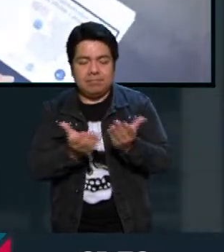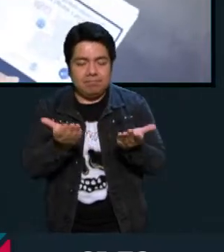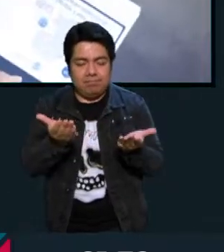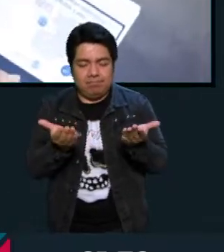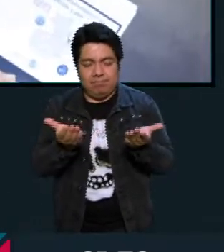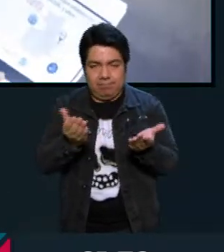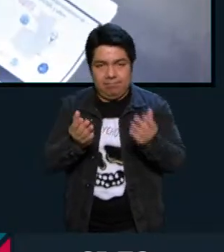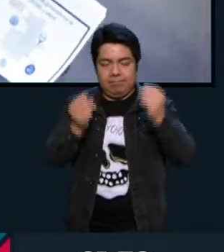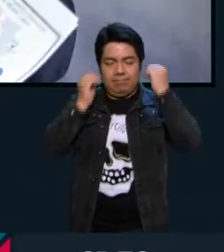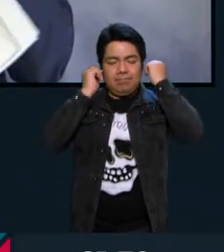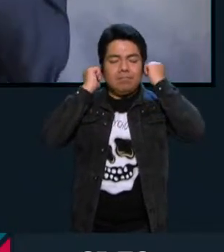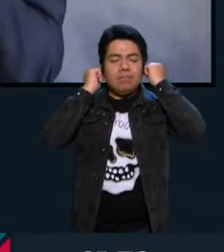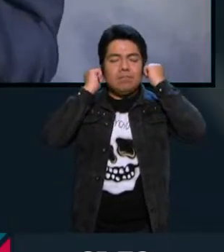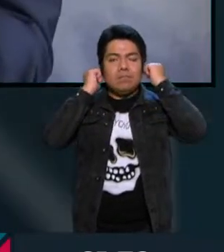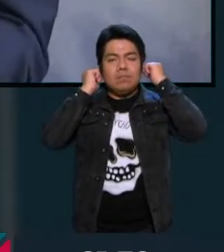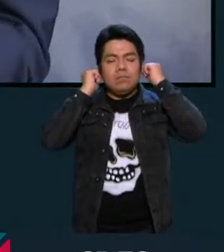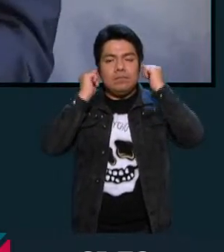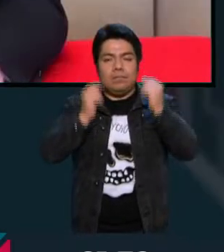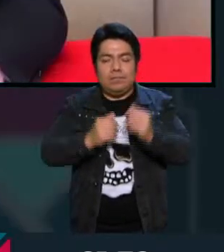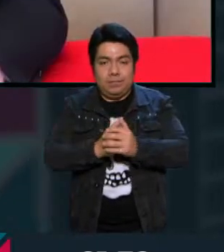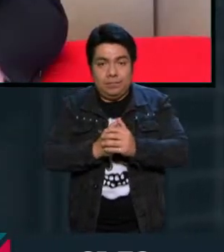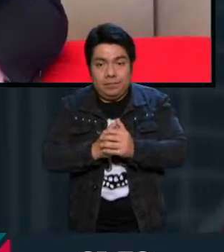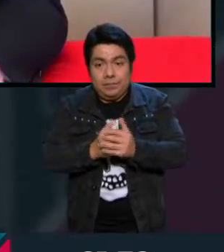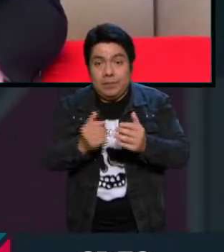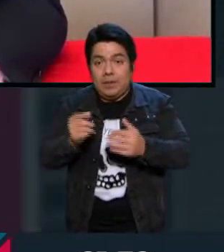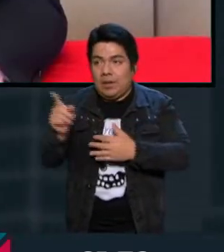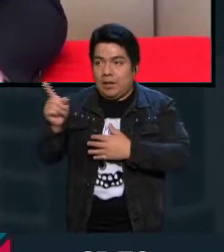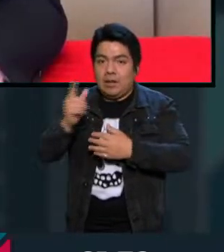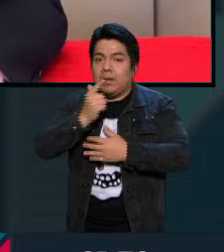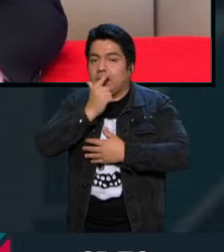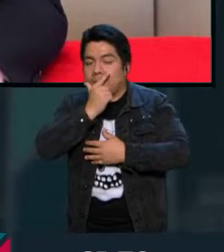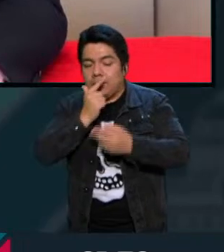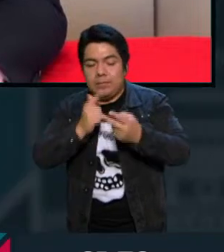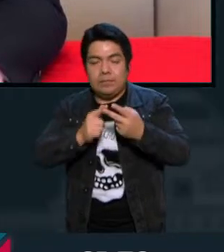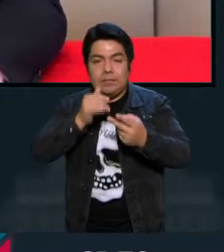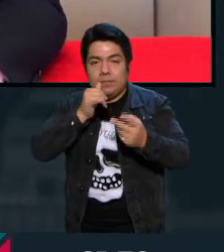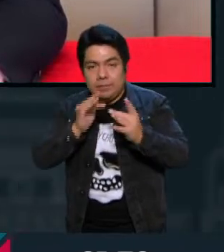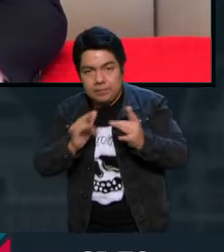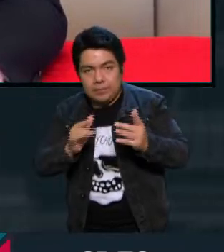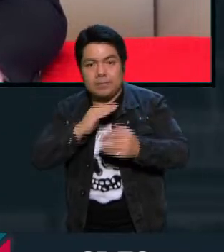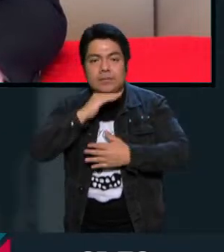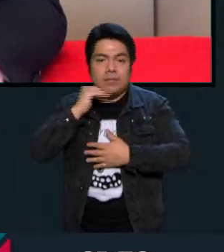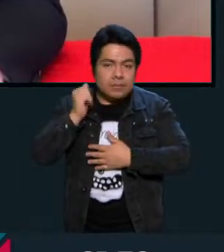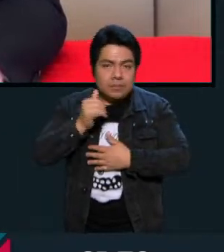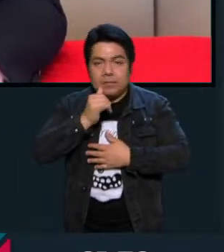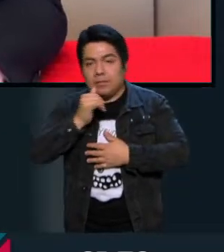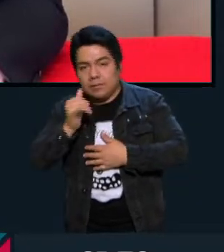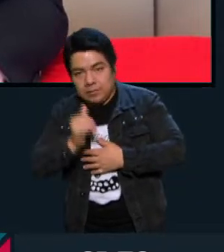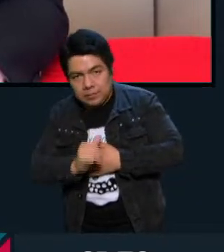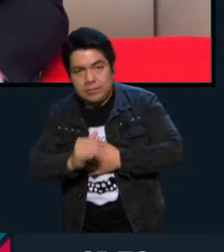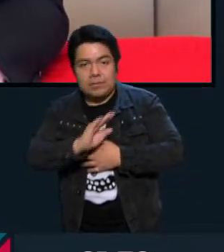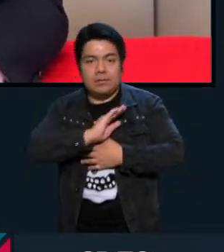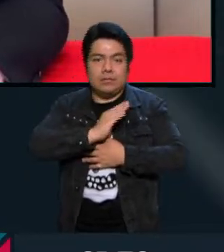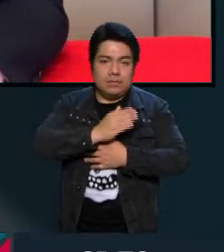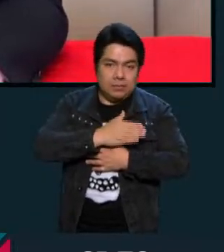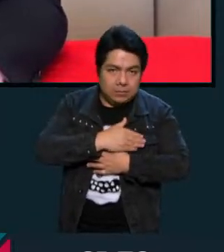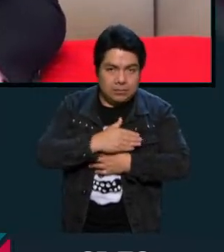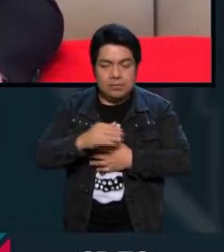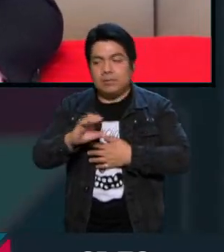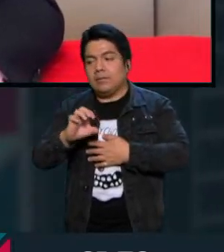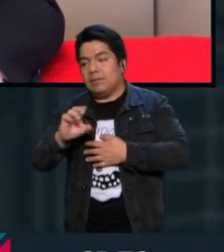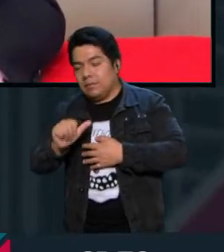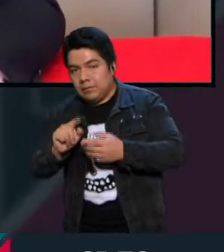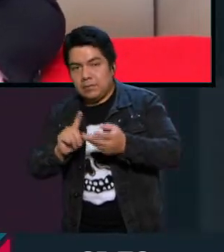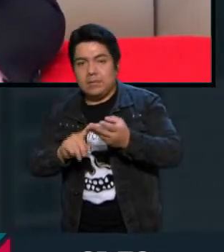pongamos en este sentido, ni Reino Unido, Francia, España, Alemania, Italia, República